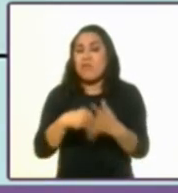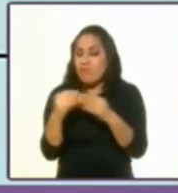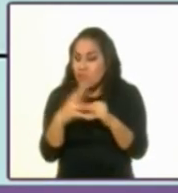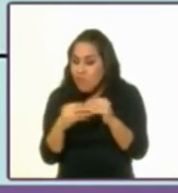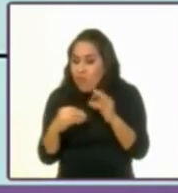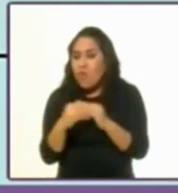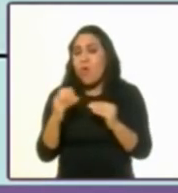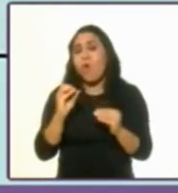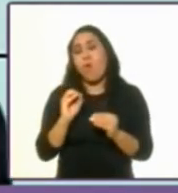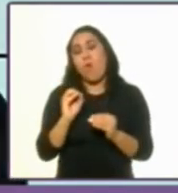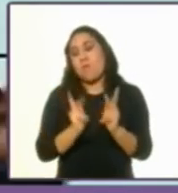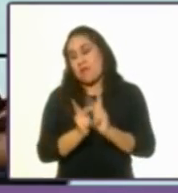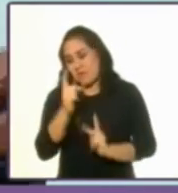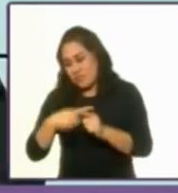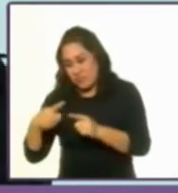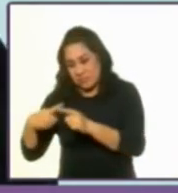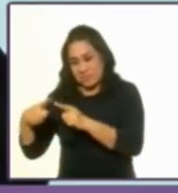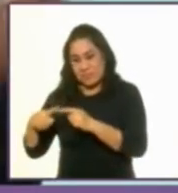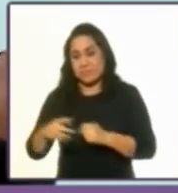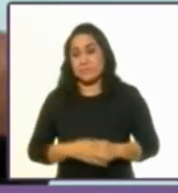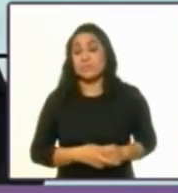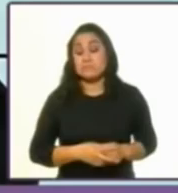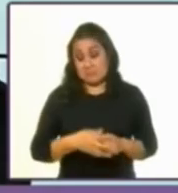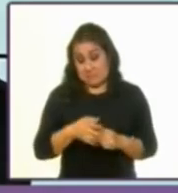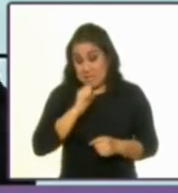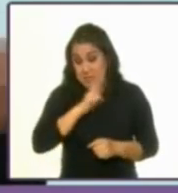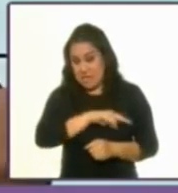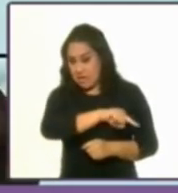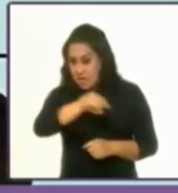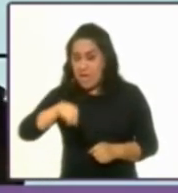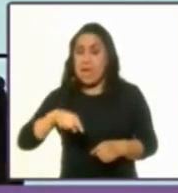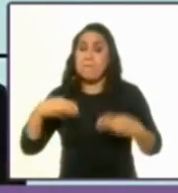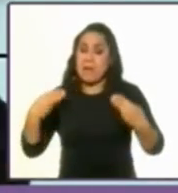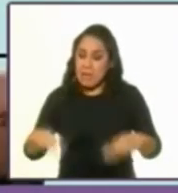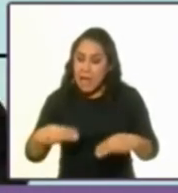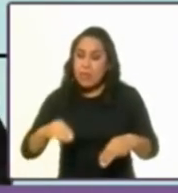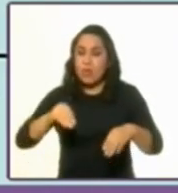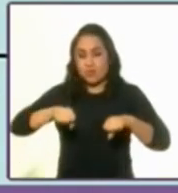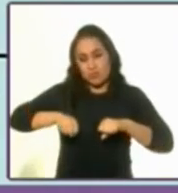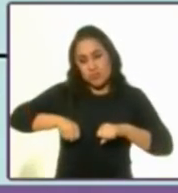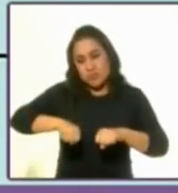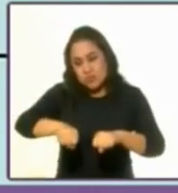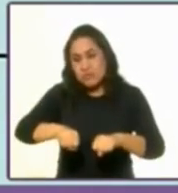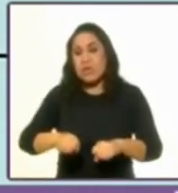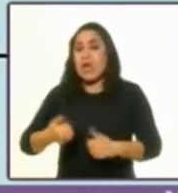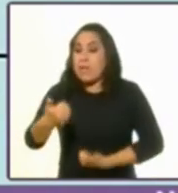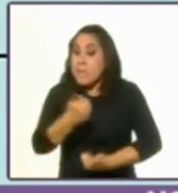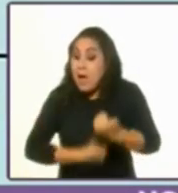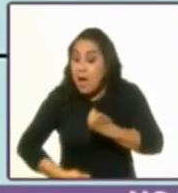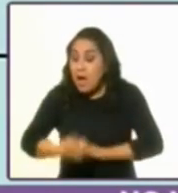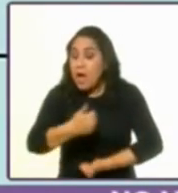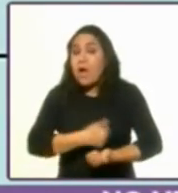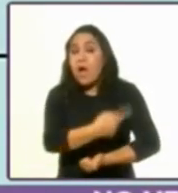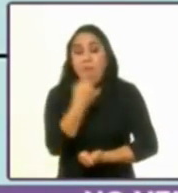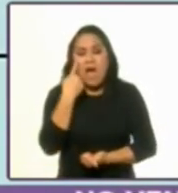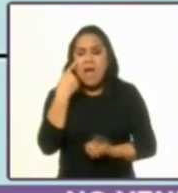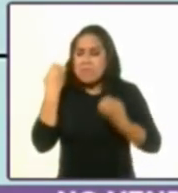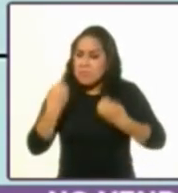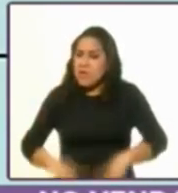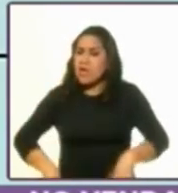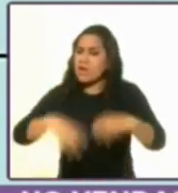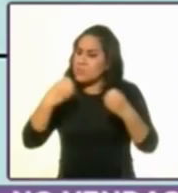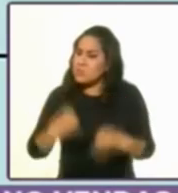y legumbres que prácticamente tanto los supermercados como los mercados la central de abastos desperdician